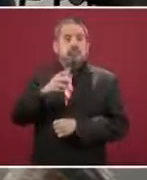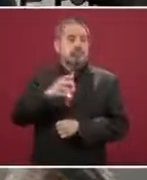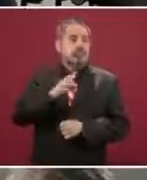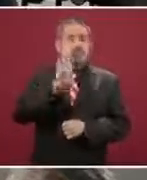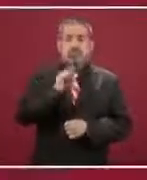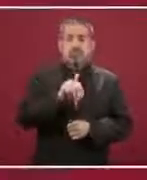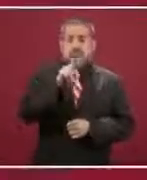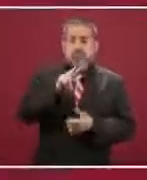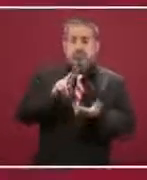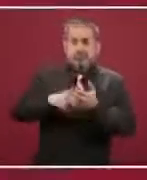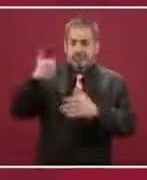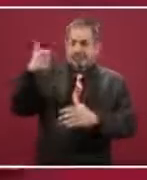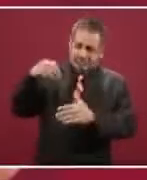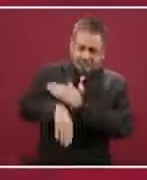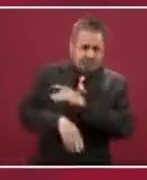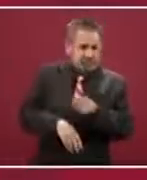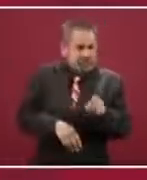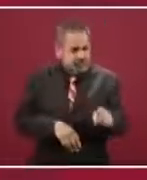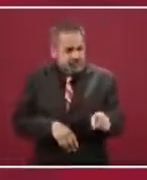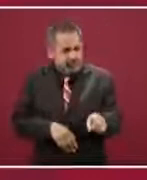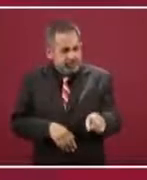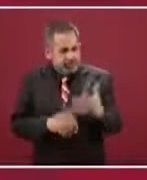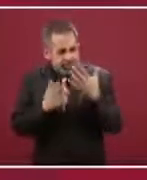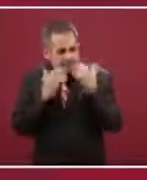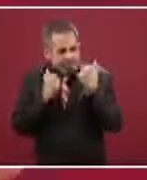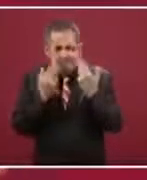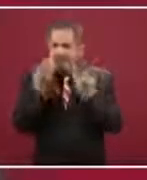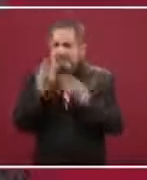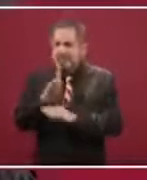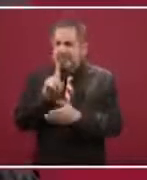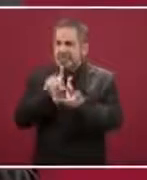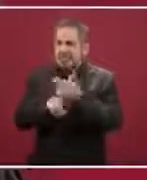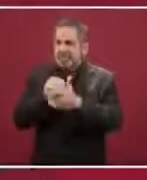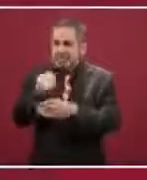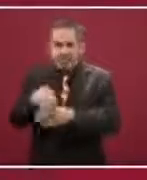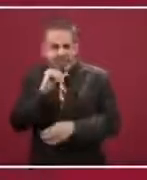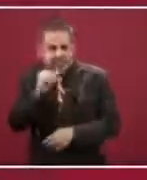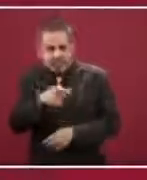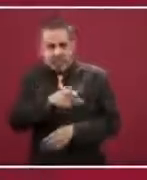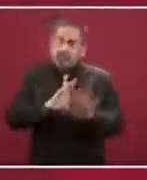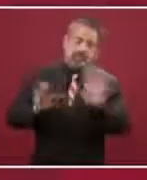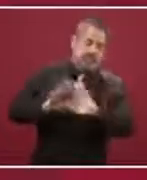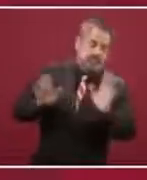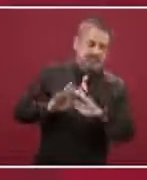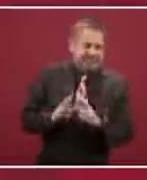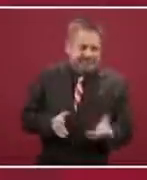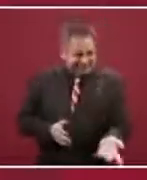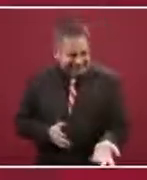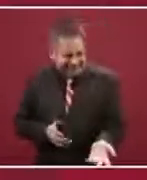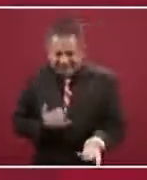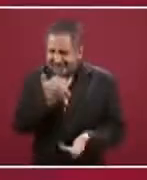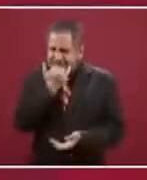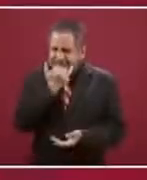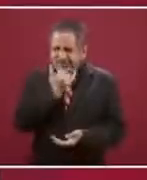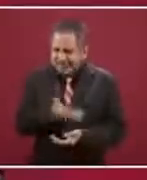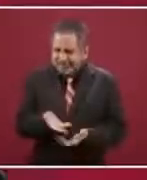Oye, pero si tú no tienes inversiones en la bolsa. No, pero no.